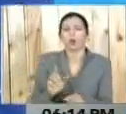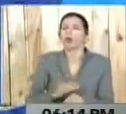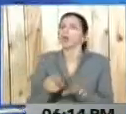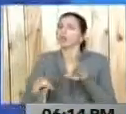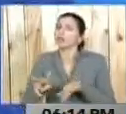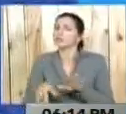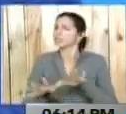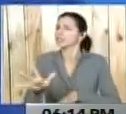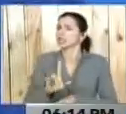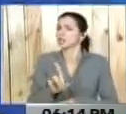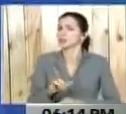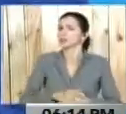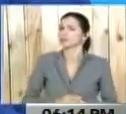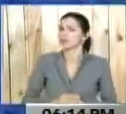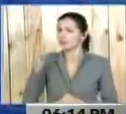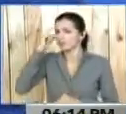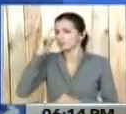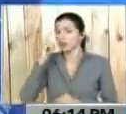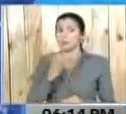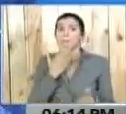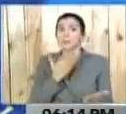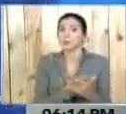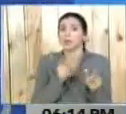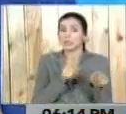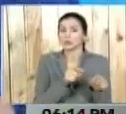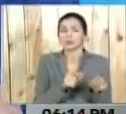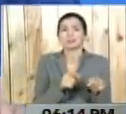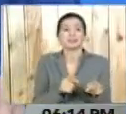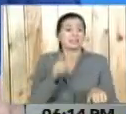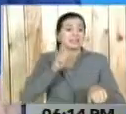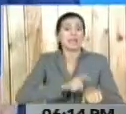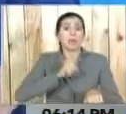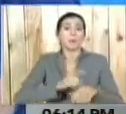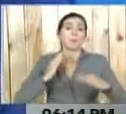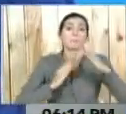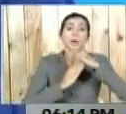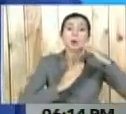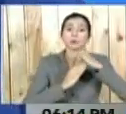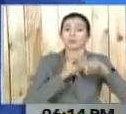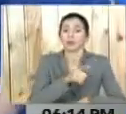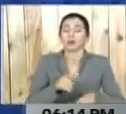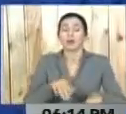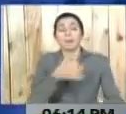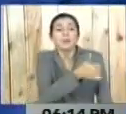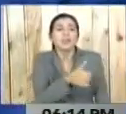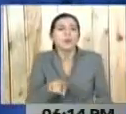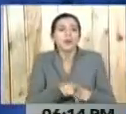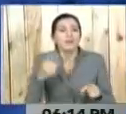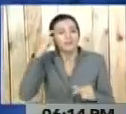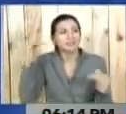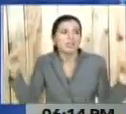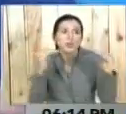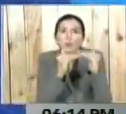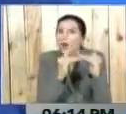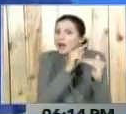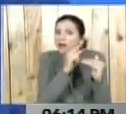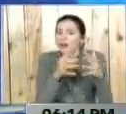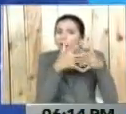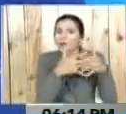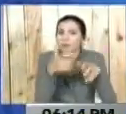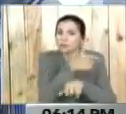no fue el 15? No, claramente la fecha que solicitó, el tiempo, la tregua que pidió la Mesa de la Unidad se corresponde con el proceso electoral de los Estados Unidos.